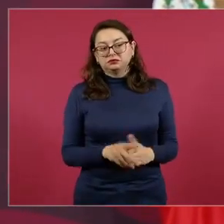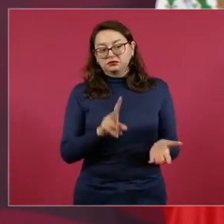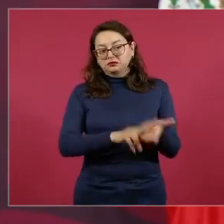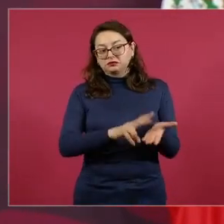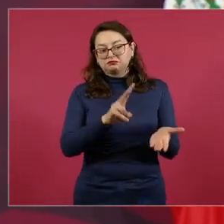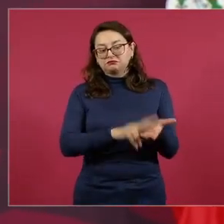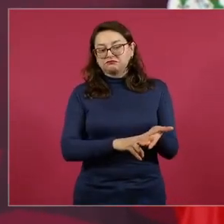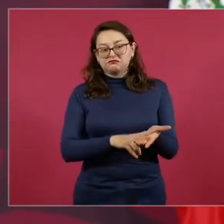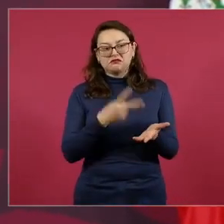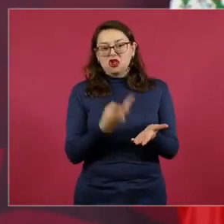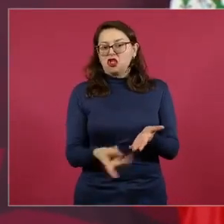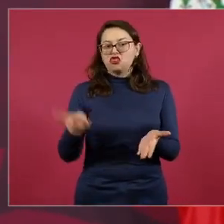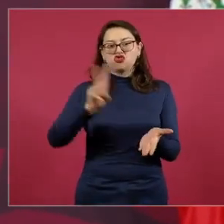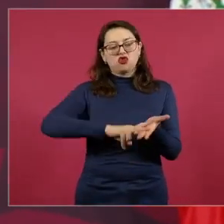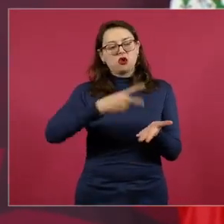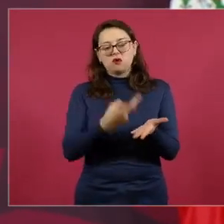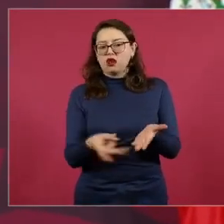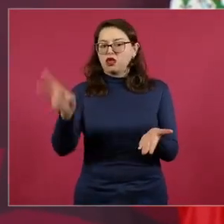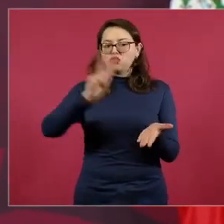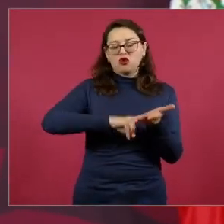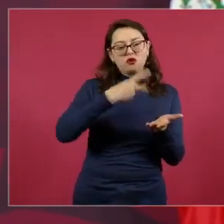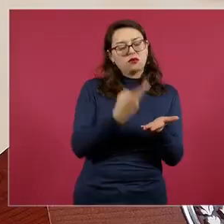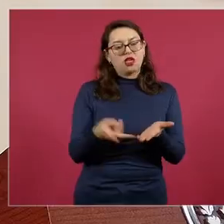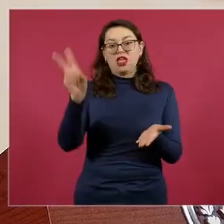5, 10 veces más.